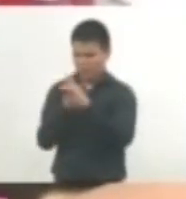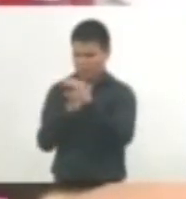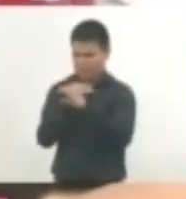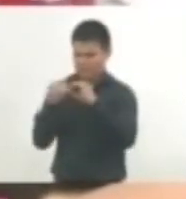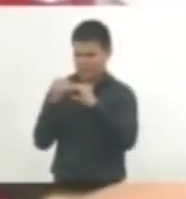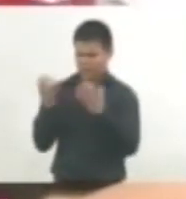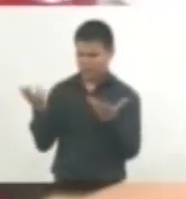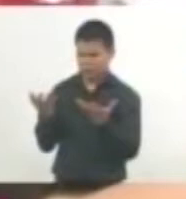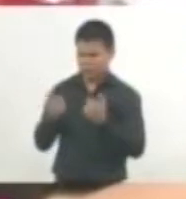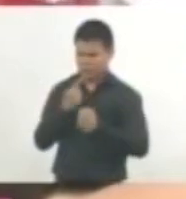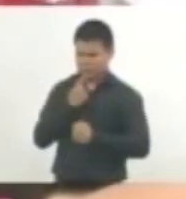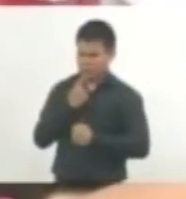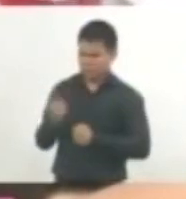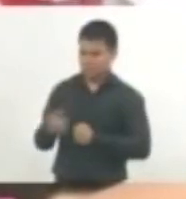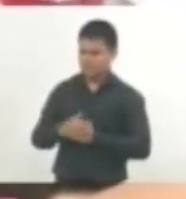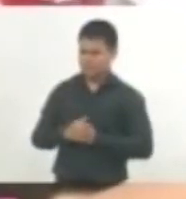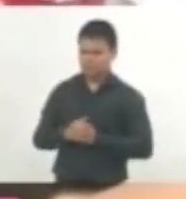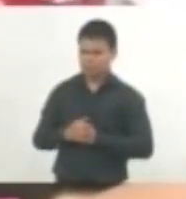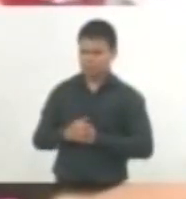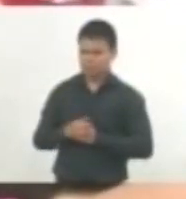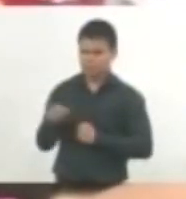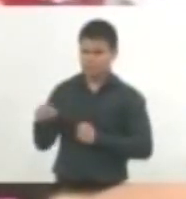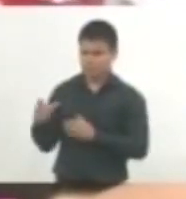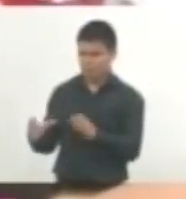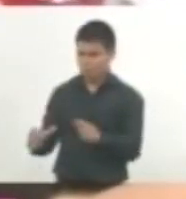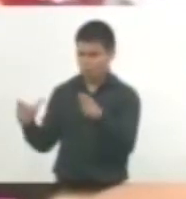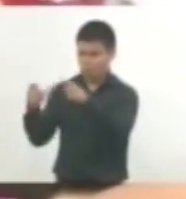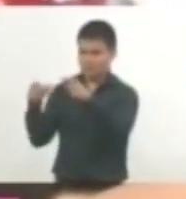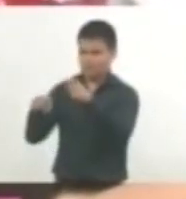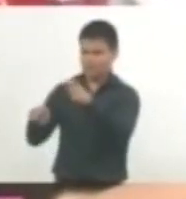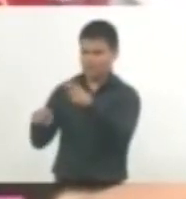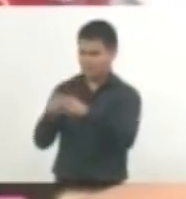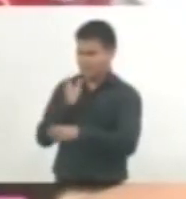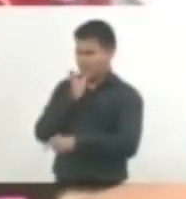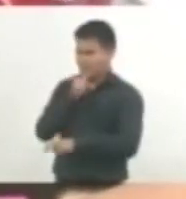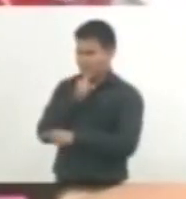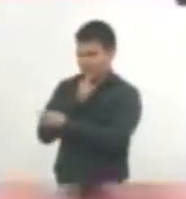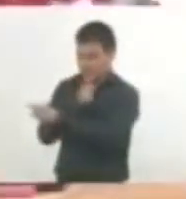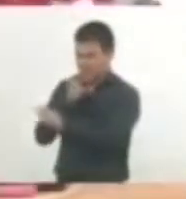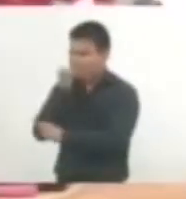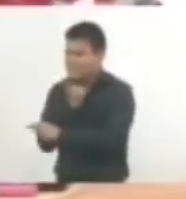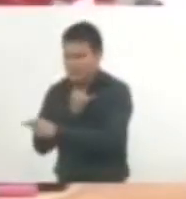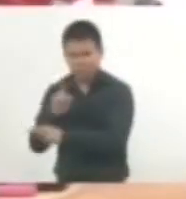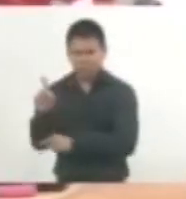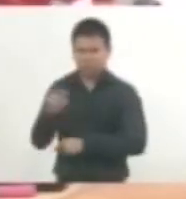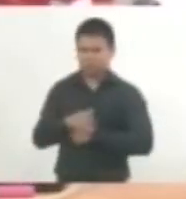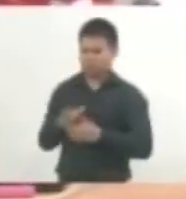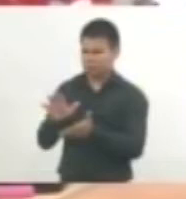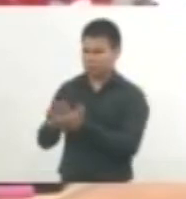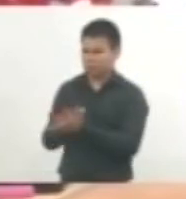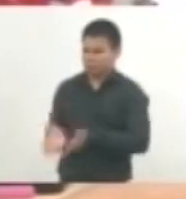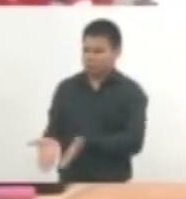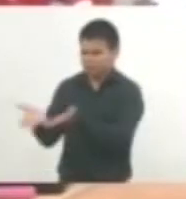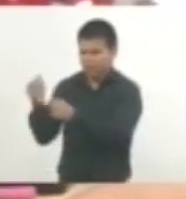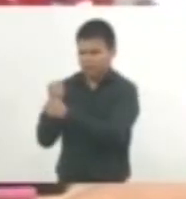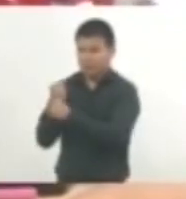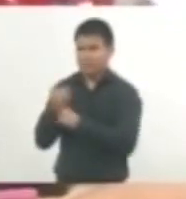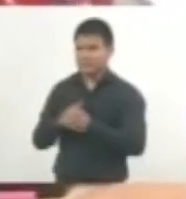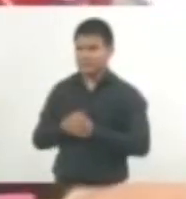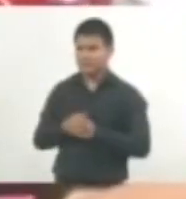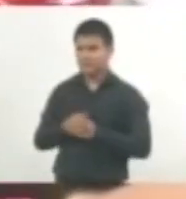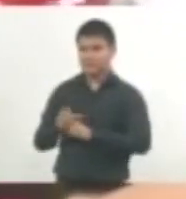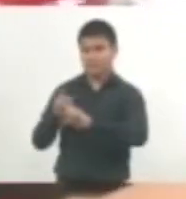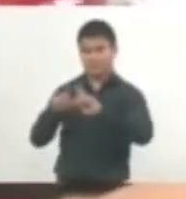Provincial de simplemente decir que los concejales no cometieron ninguna falta. Y lo que es cierto es que el